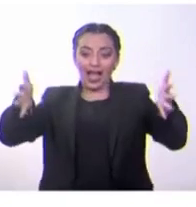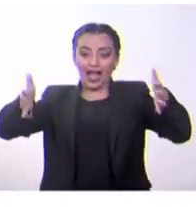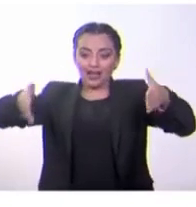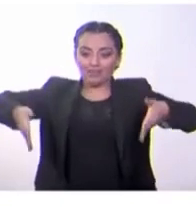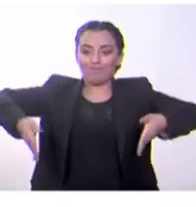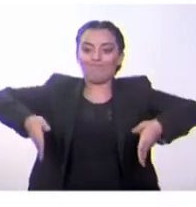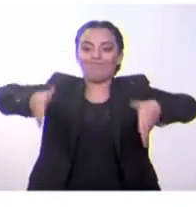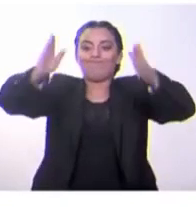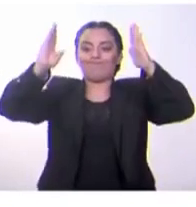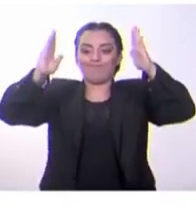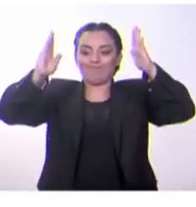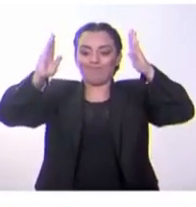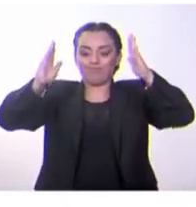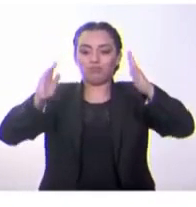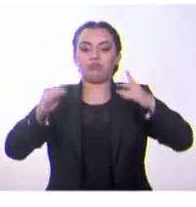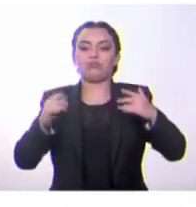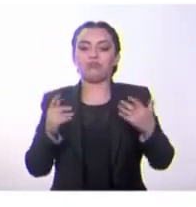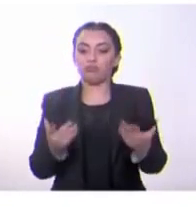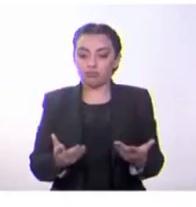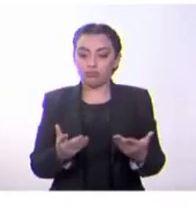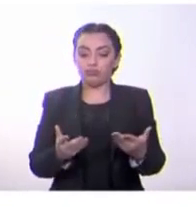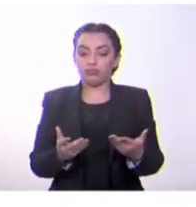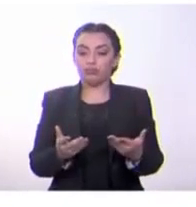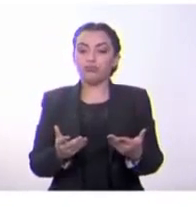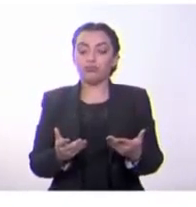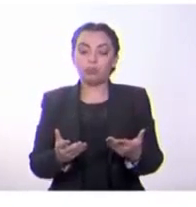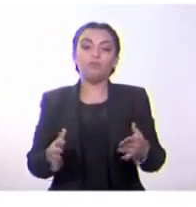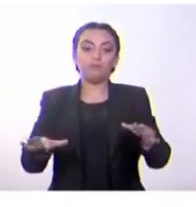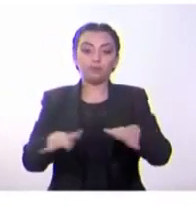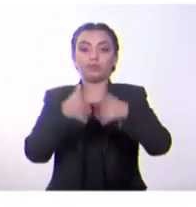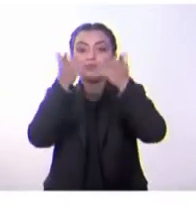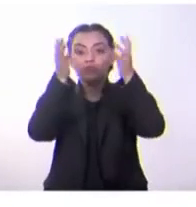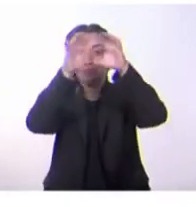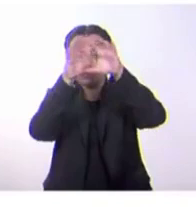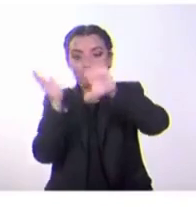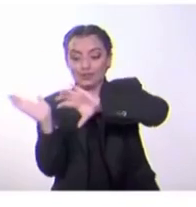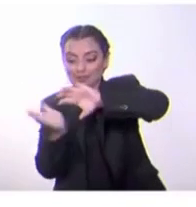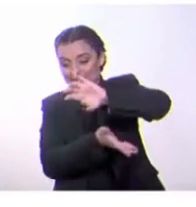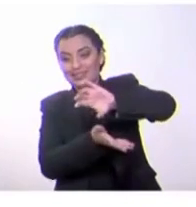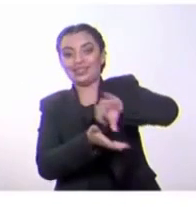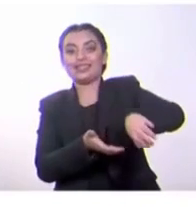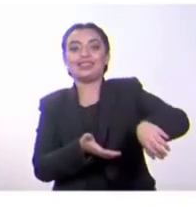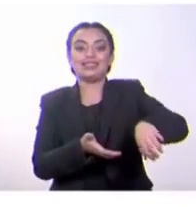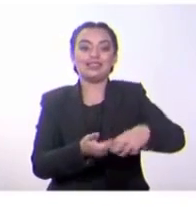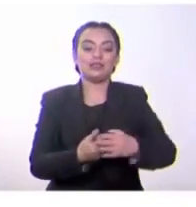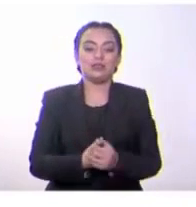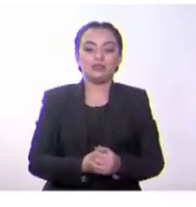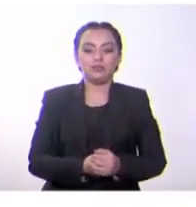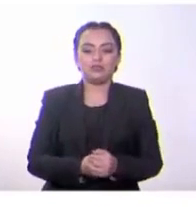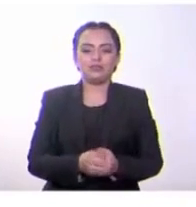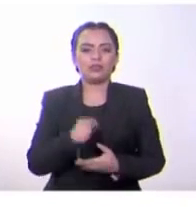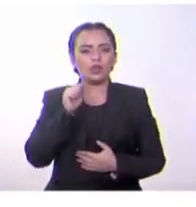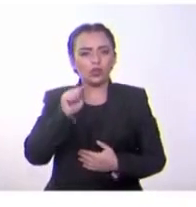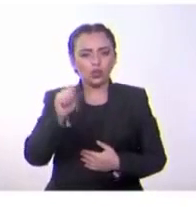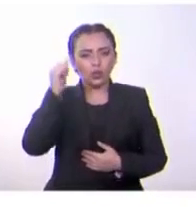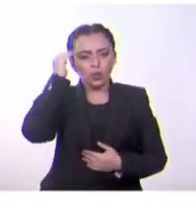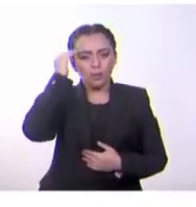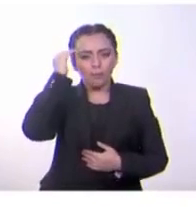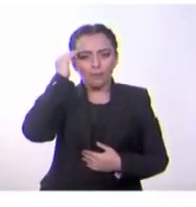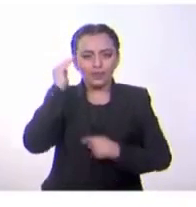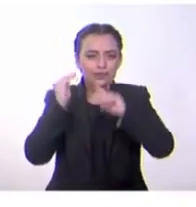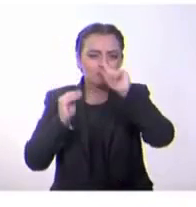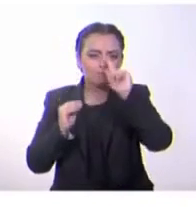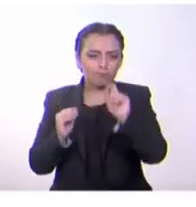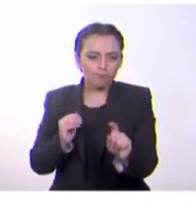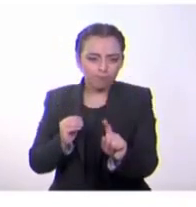áreas parecidas son deforestadas. Pregunta 2. ¿Consideras que hay relación entre la